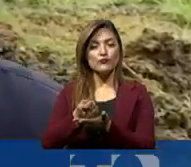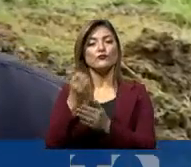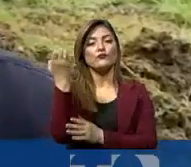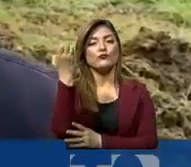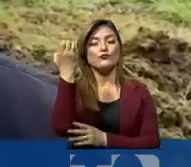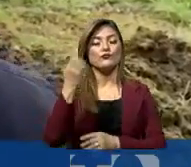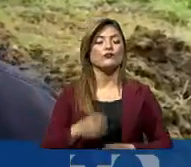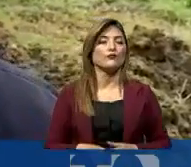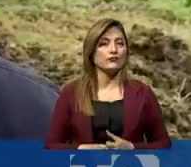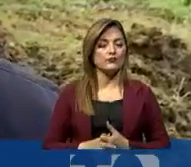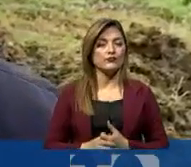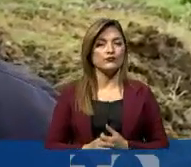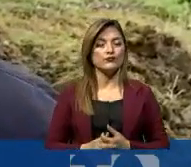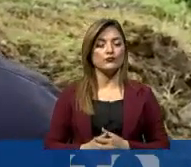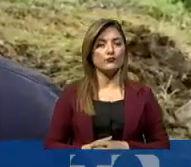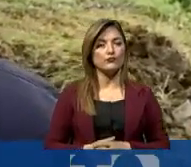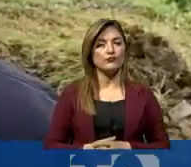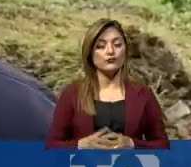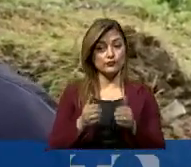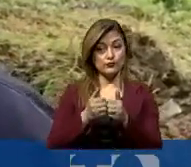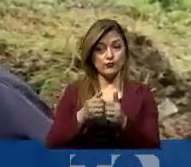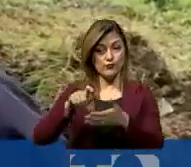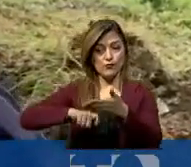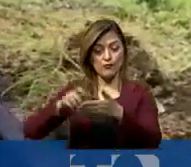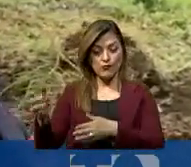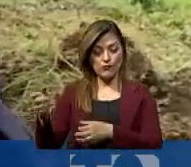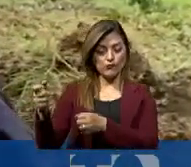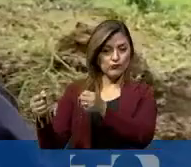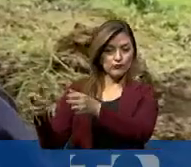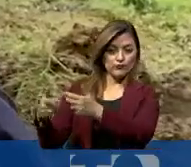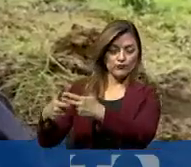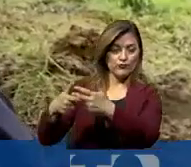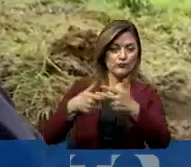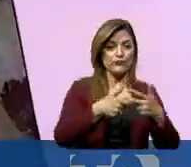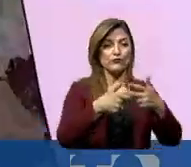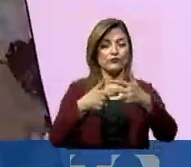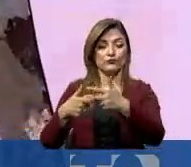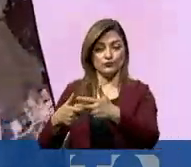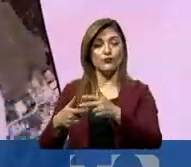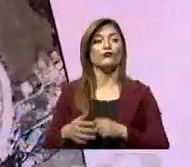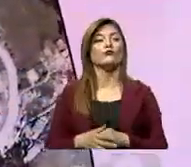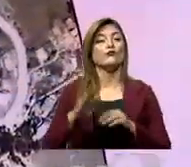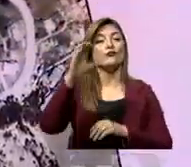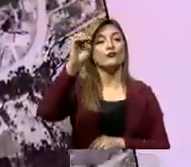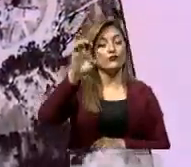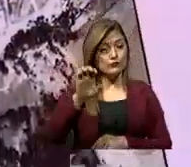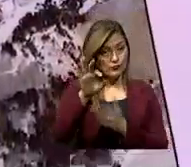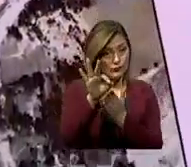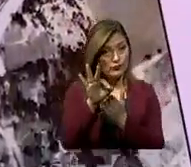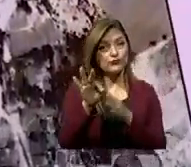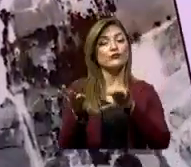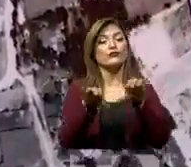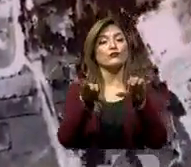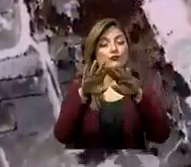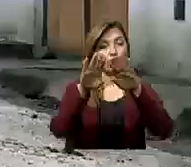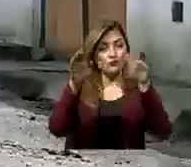emergencia para contratar maquinaria que se ha puesto a disposición también el coe cantonal activo las mesas técnicas